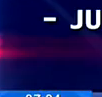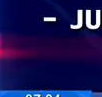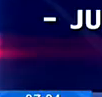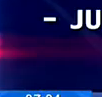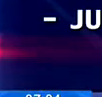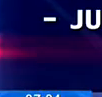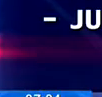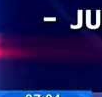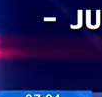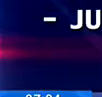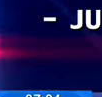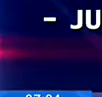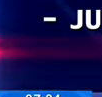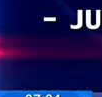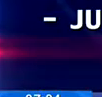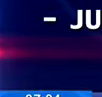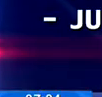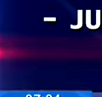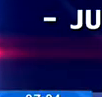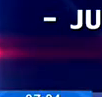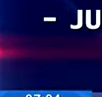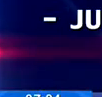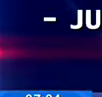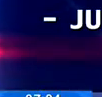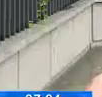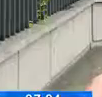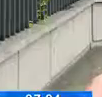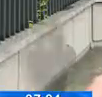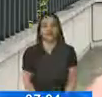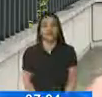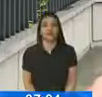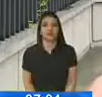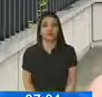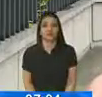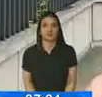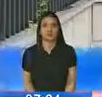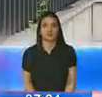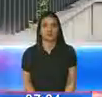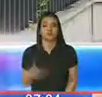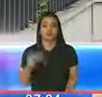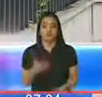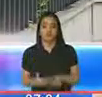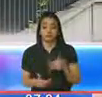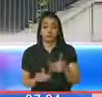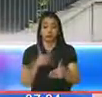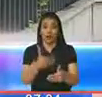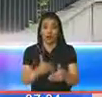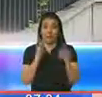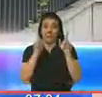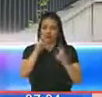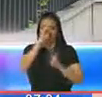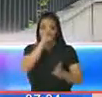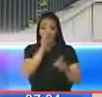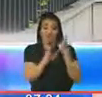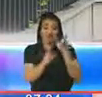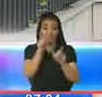Acurio, César Raza y Julio Aguayo. En respecto al debido proceso, las personas que no